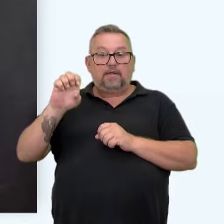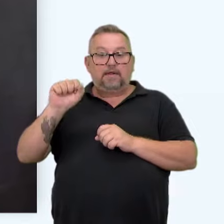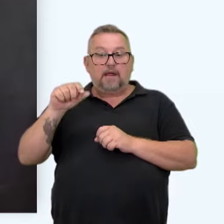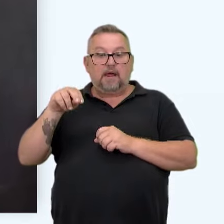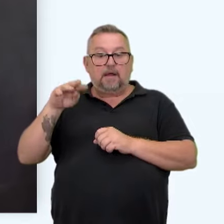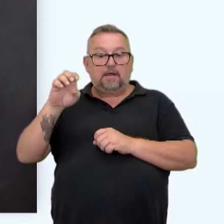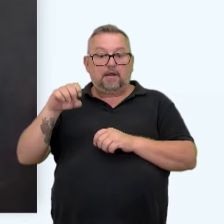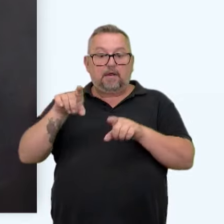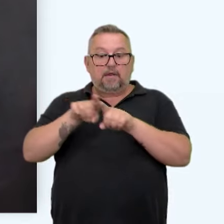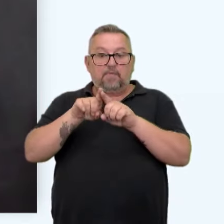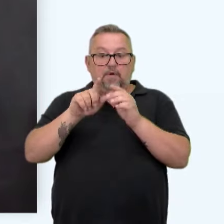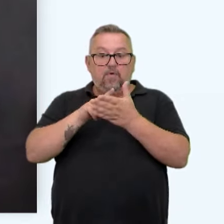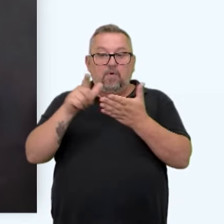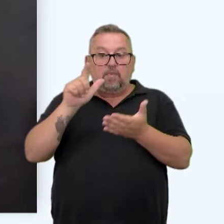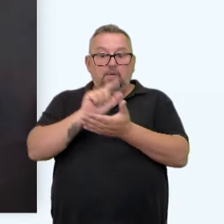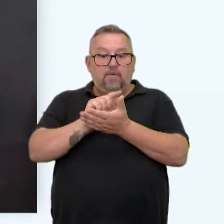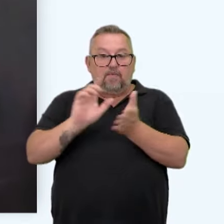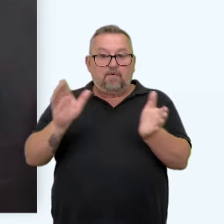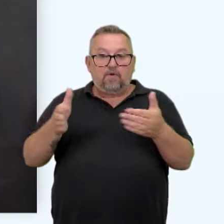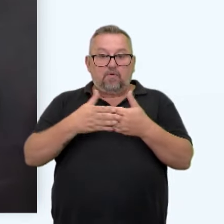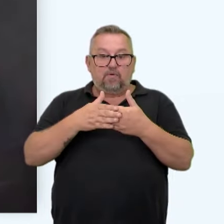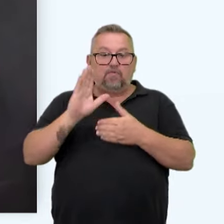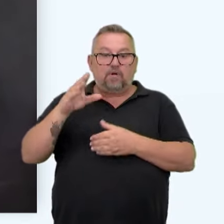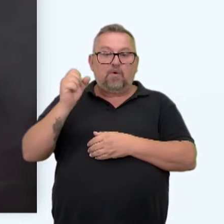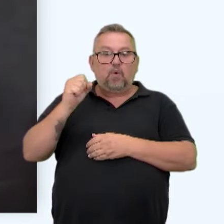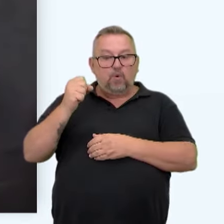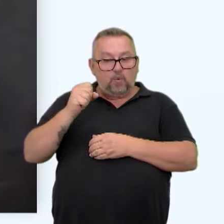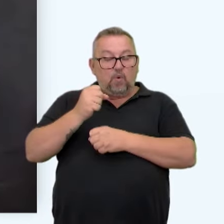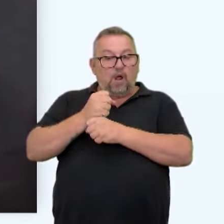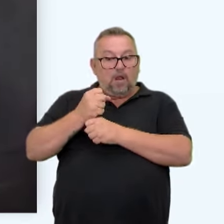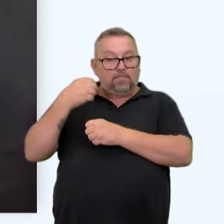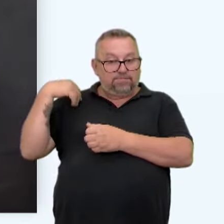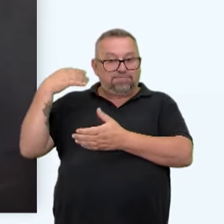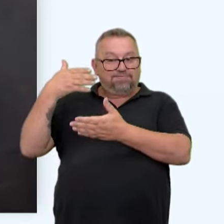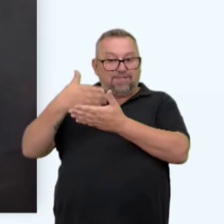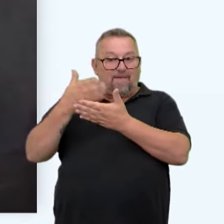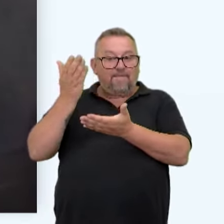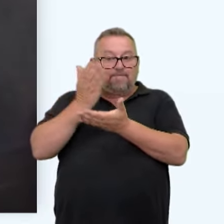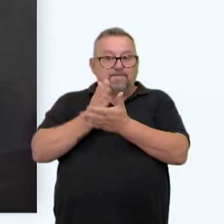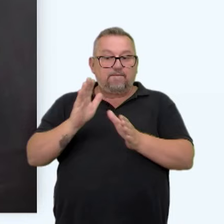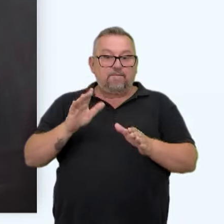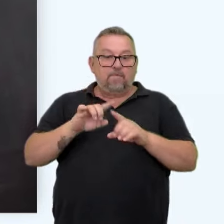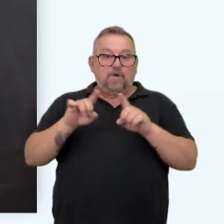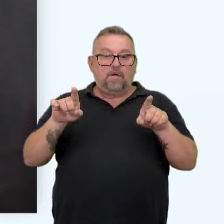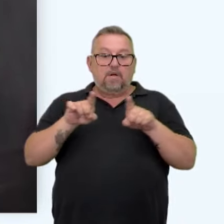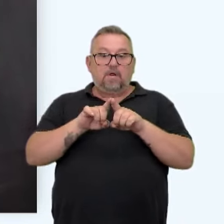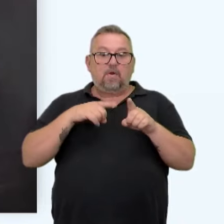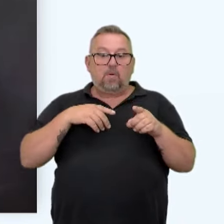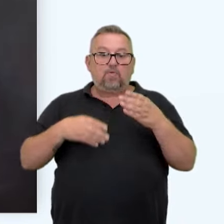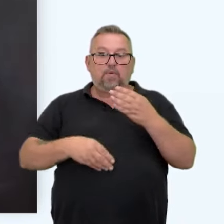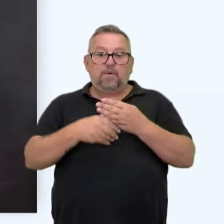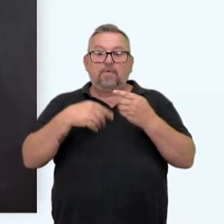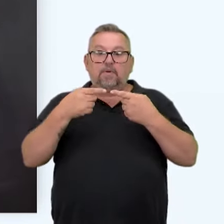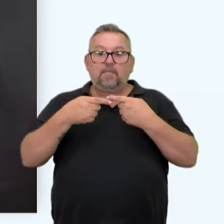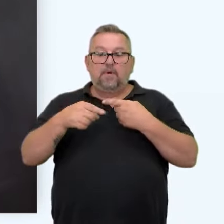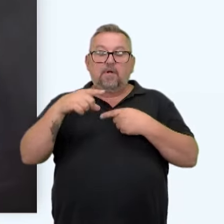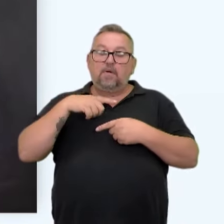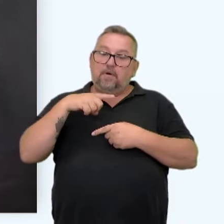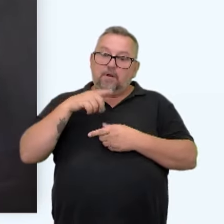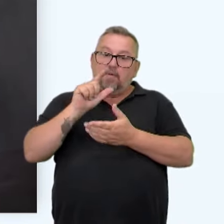en papel cerró y ahora ha vuelto a editar un suplemento semanal en papel, lo que es la edición online.